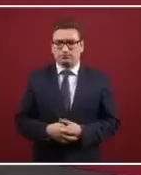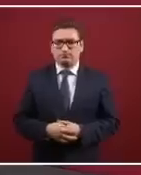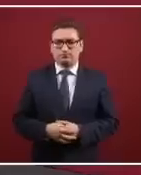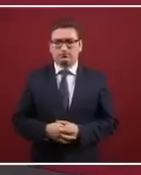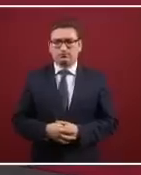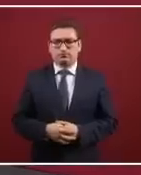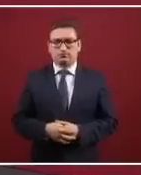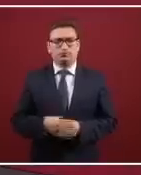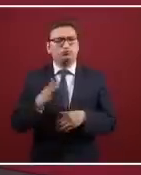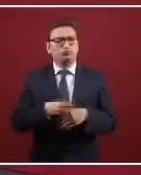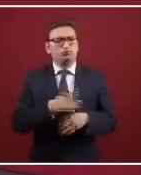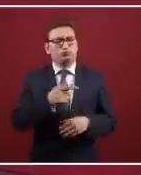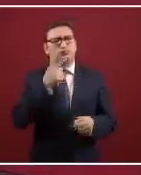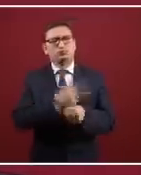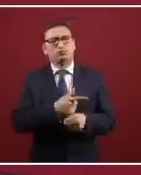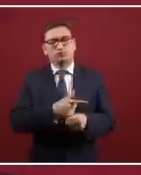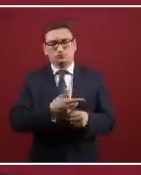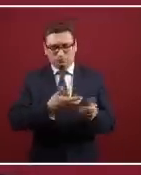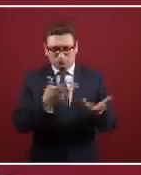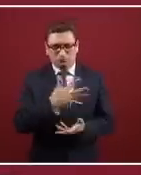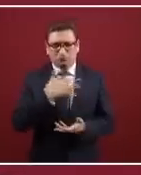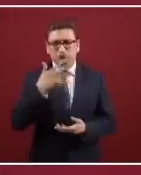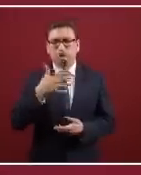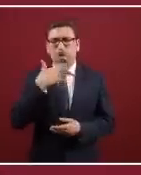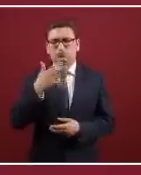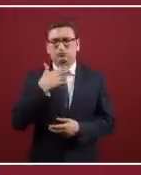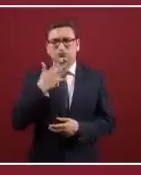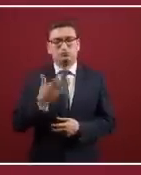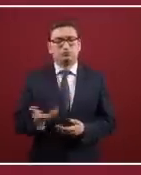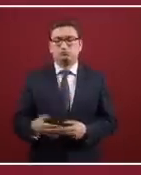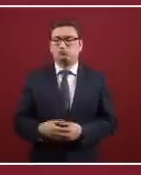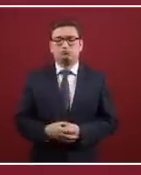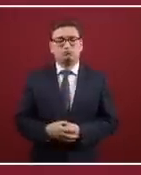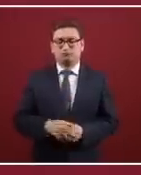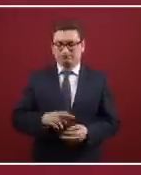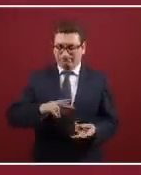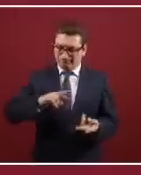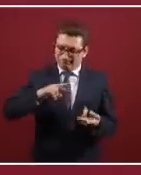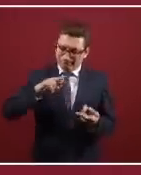de actos de corrupción. Al contrario,